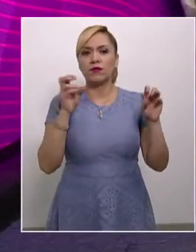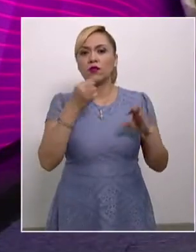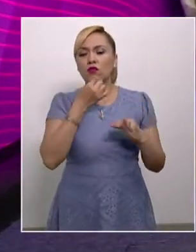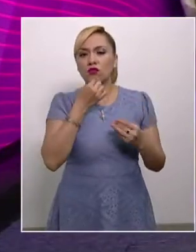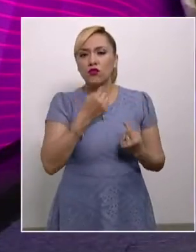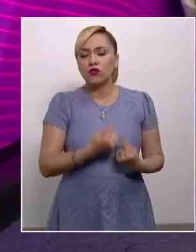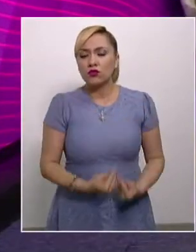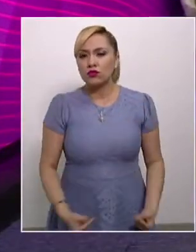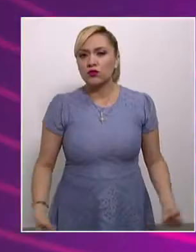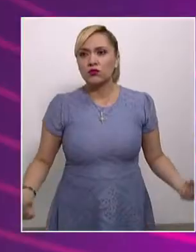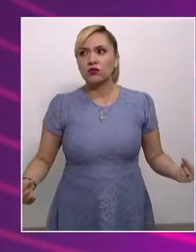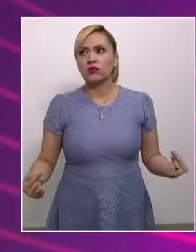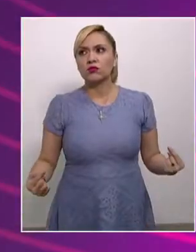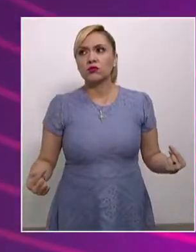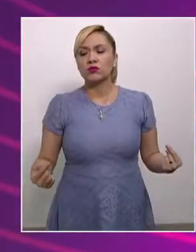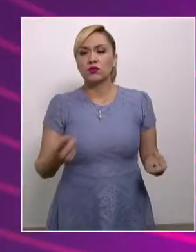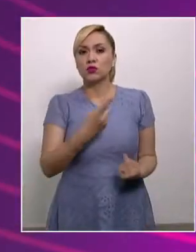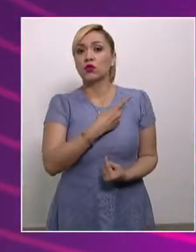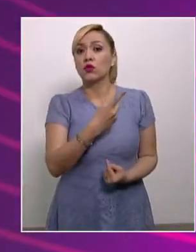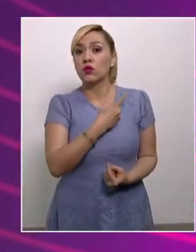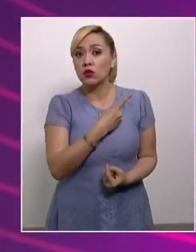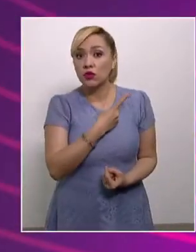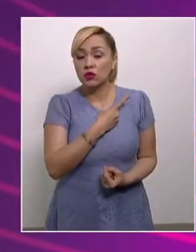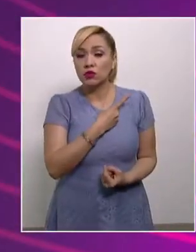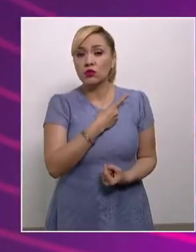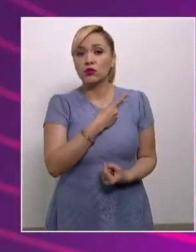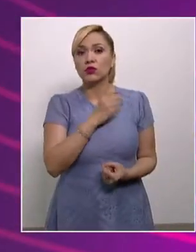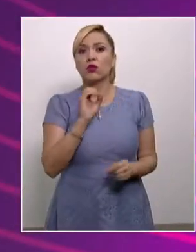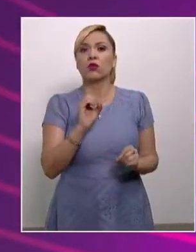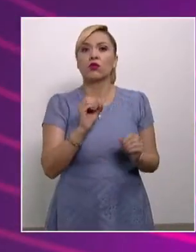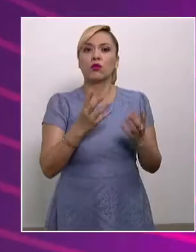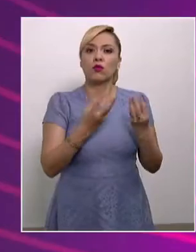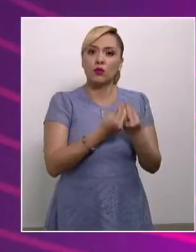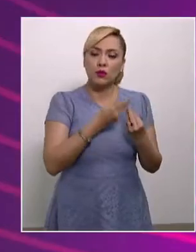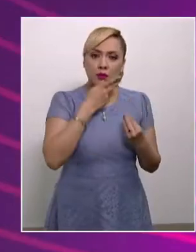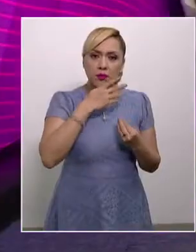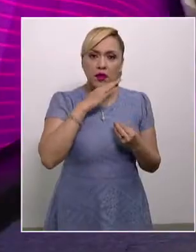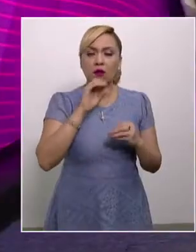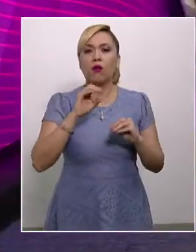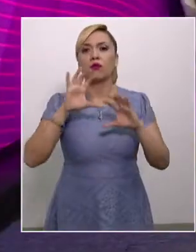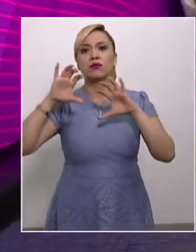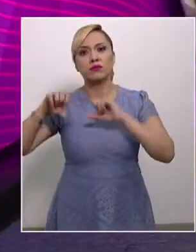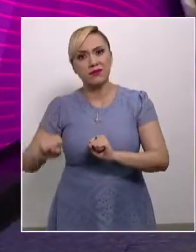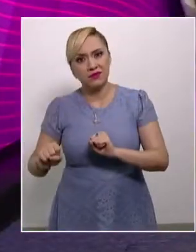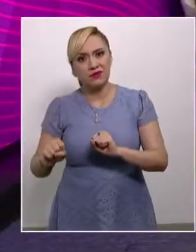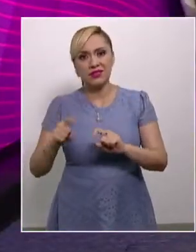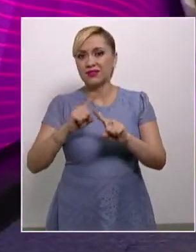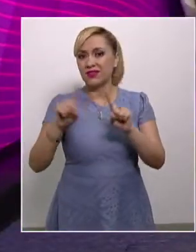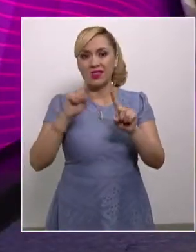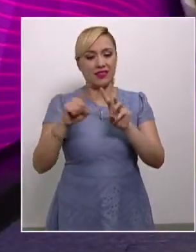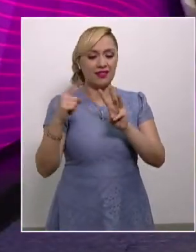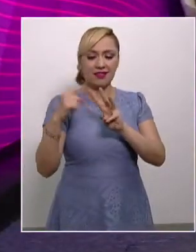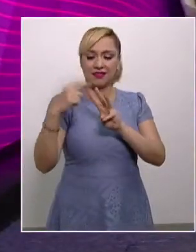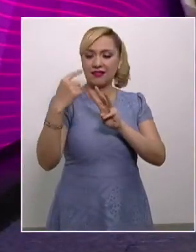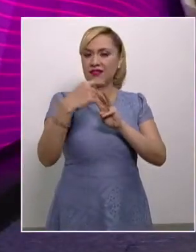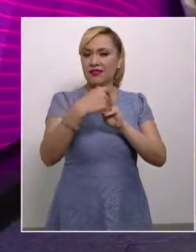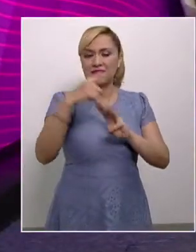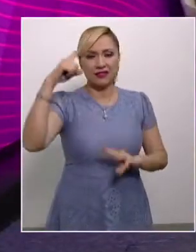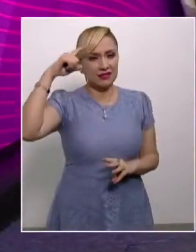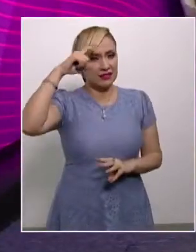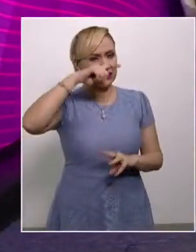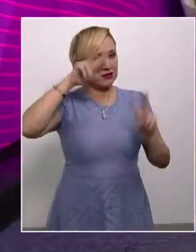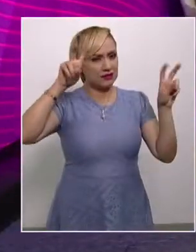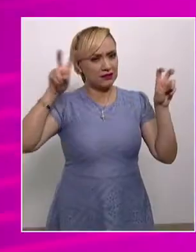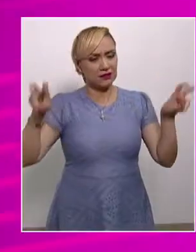infancia no acompañada, acompañada o en detención, también es bien difícil. Hemos